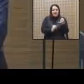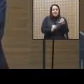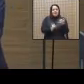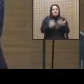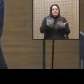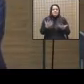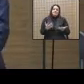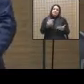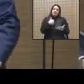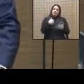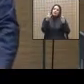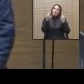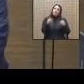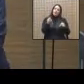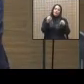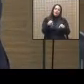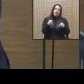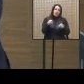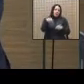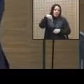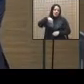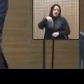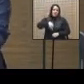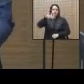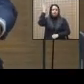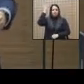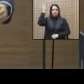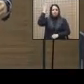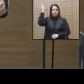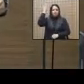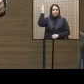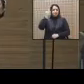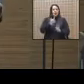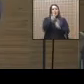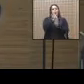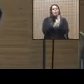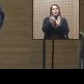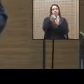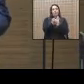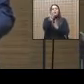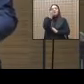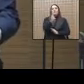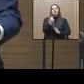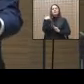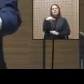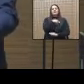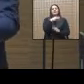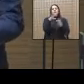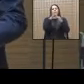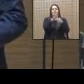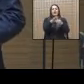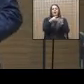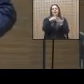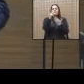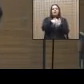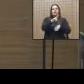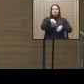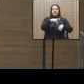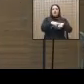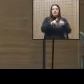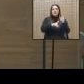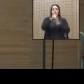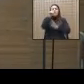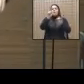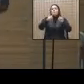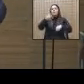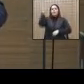yo puedo echarme aquí una hora de discurso de cuántos ministerios están apegados al Plan Nacional de Desarrollo. Puedo